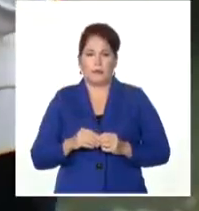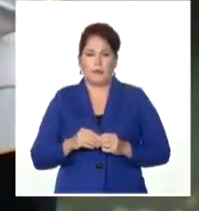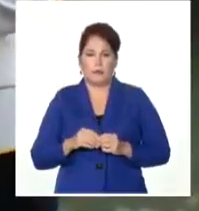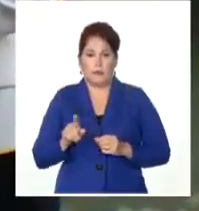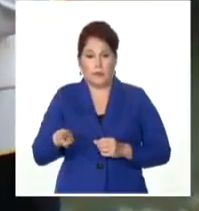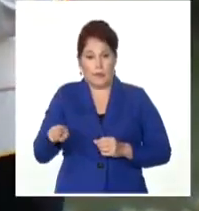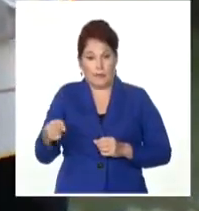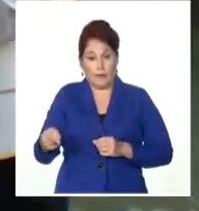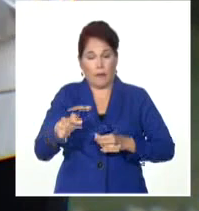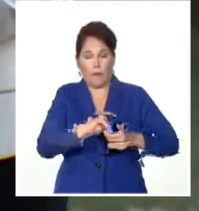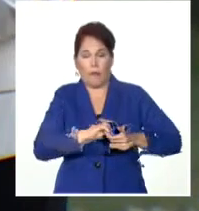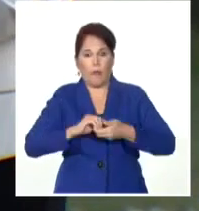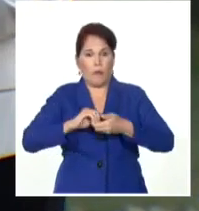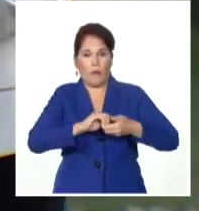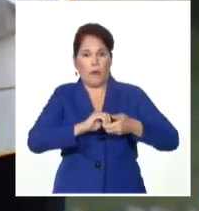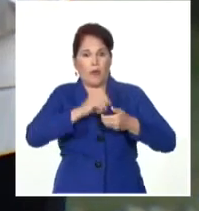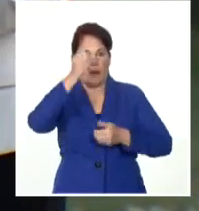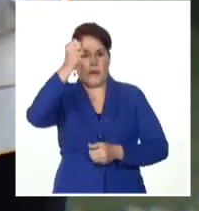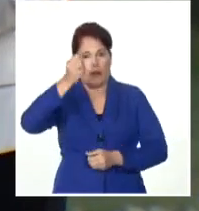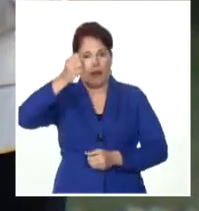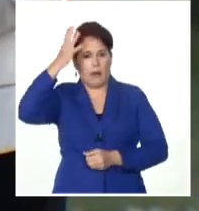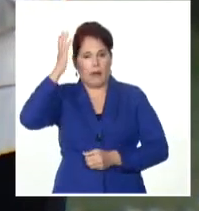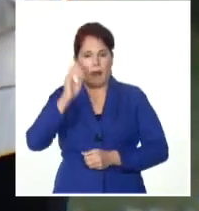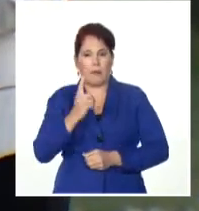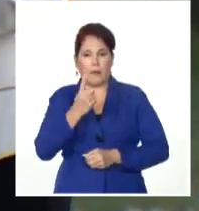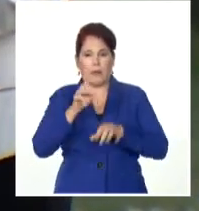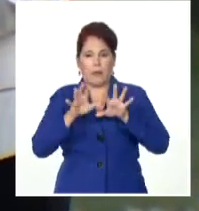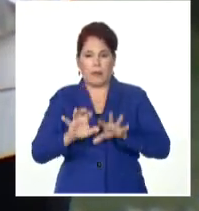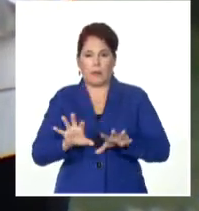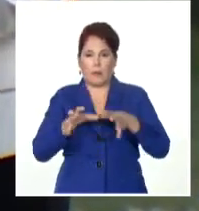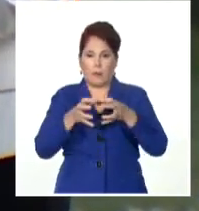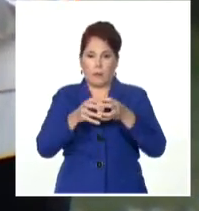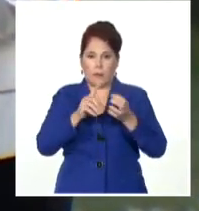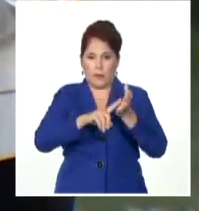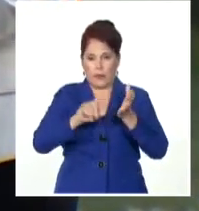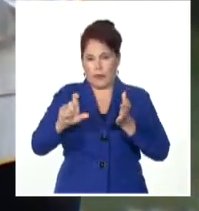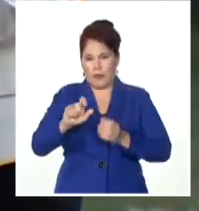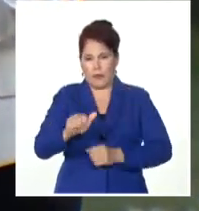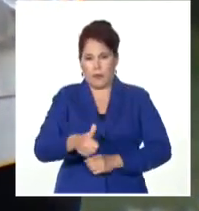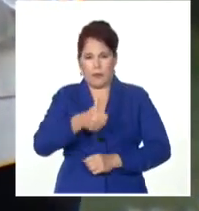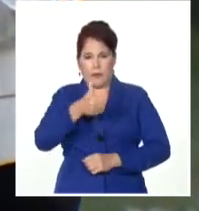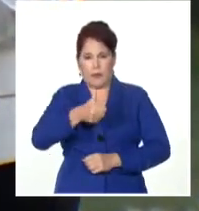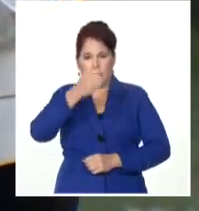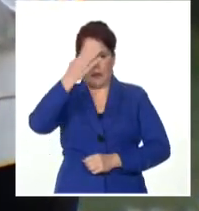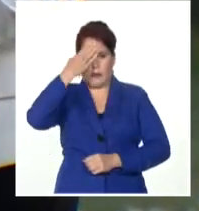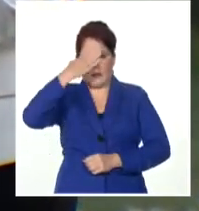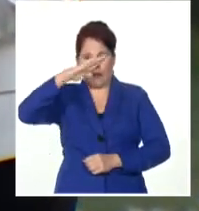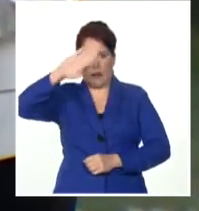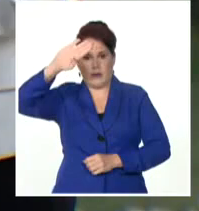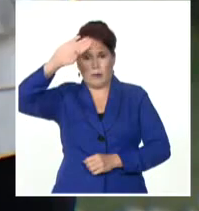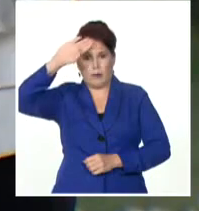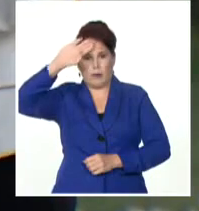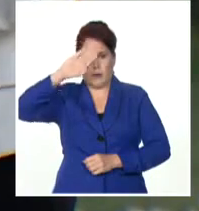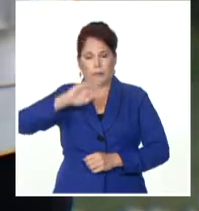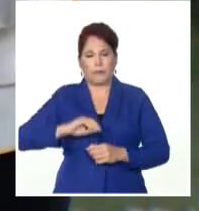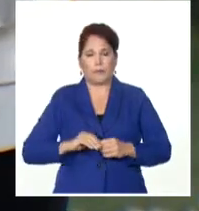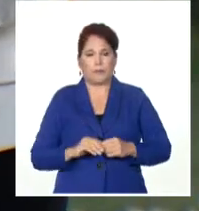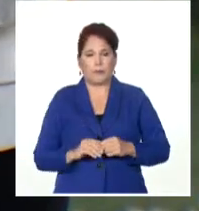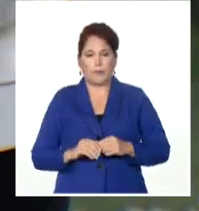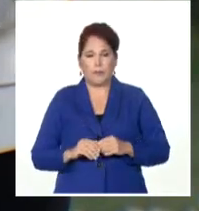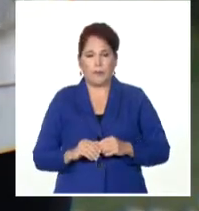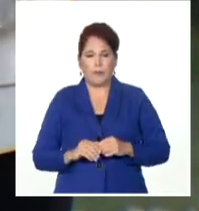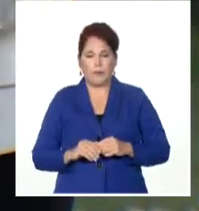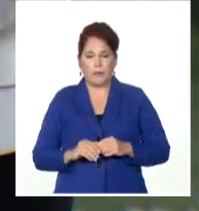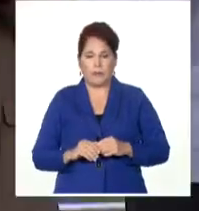El compañero Miguel Díaz-Canel Bermúdez, primer secretario del Comité Central del Partido Comunista de Cuba y presidente de la